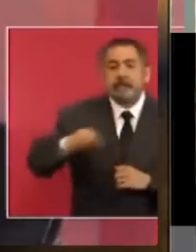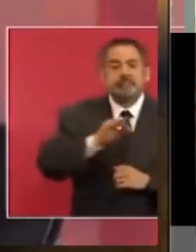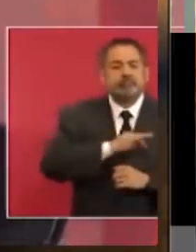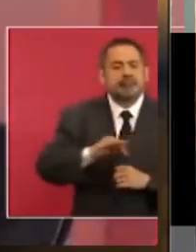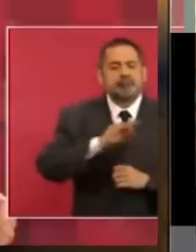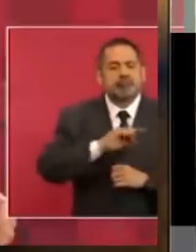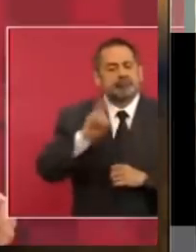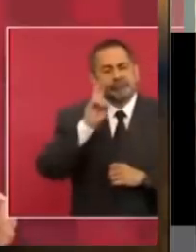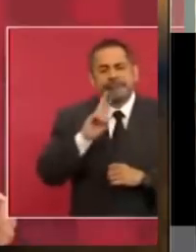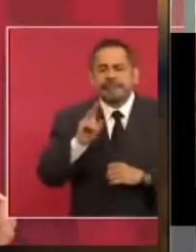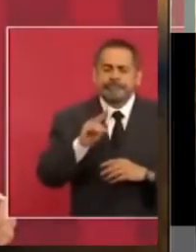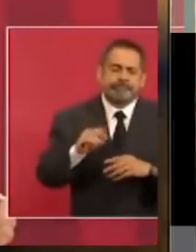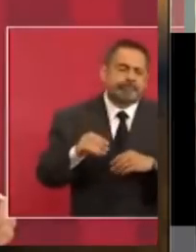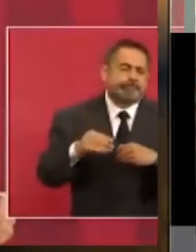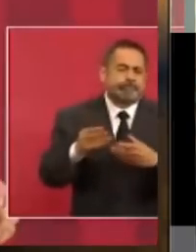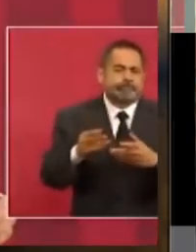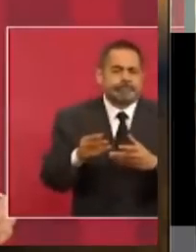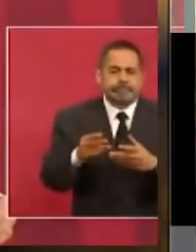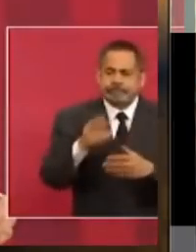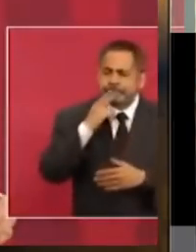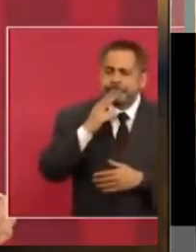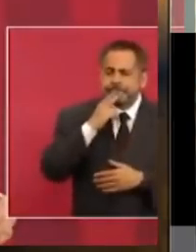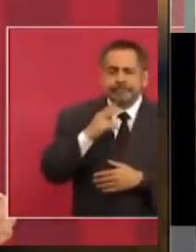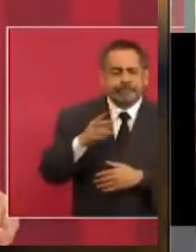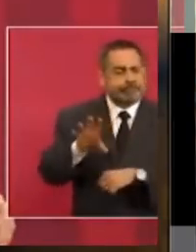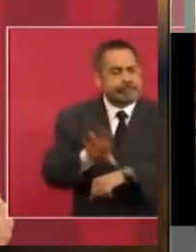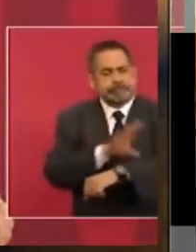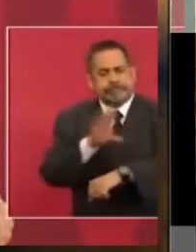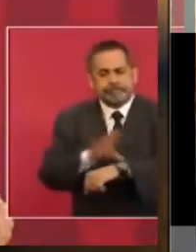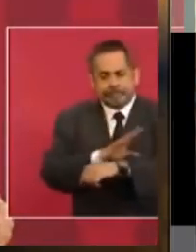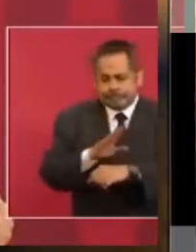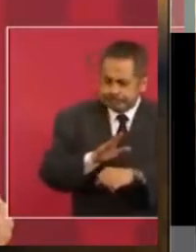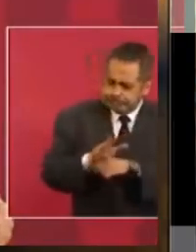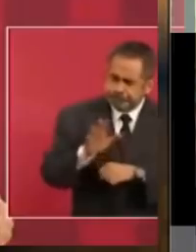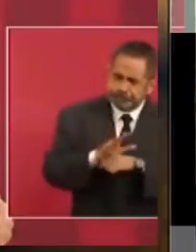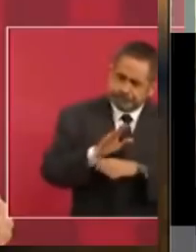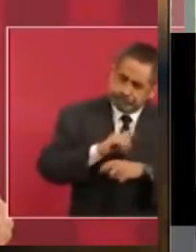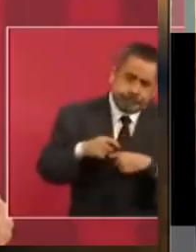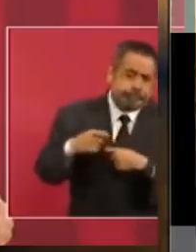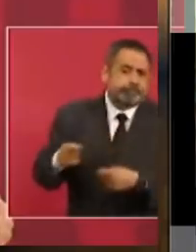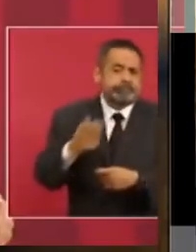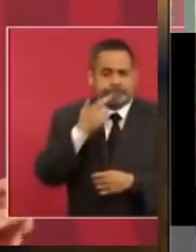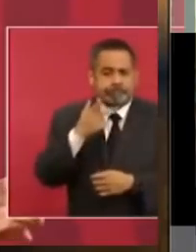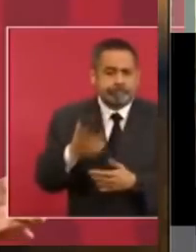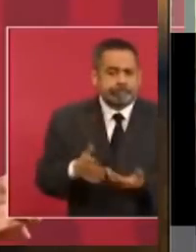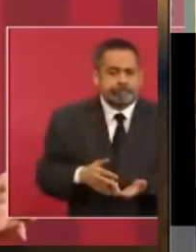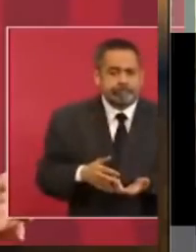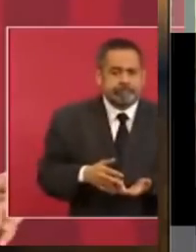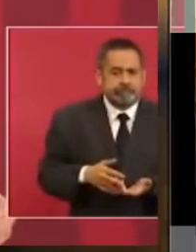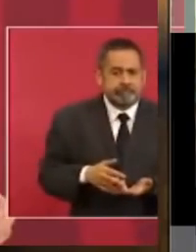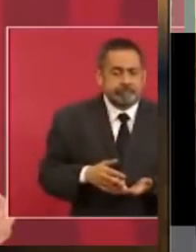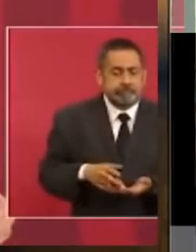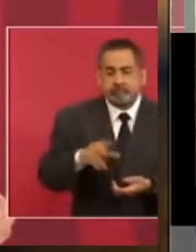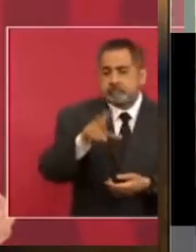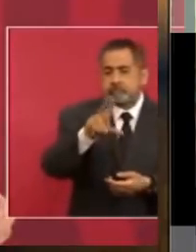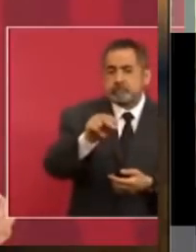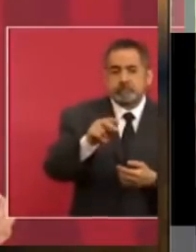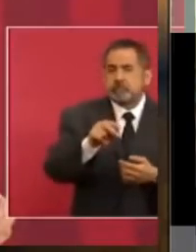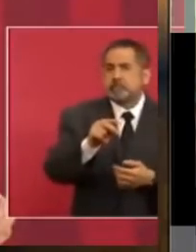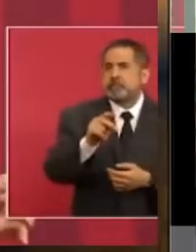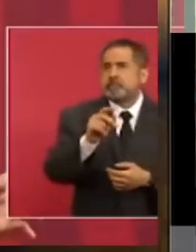este tener luz que no nos pase